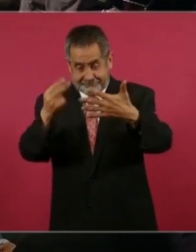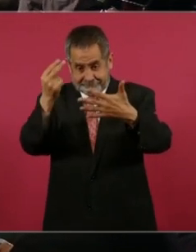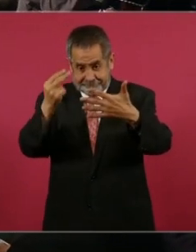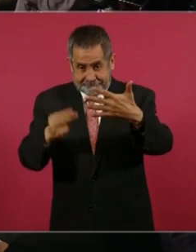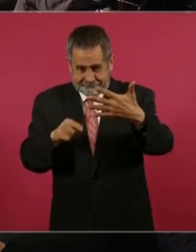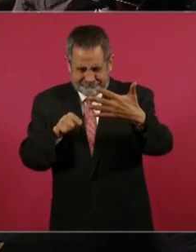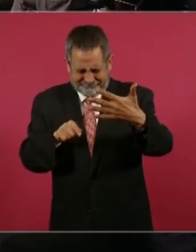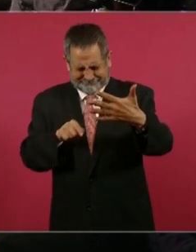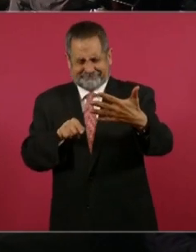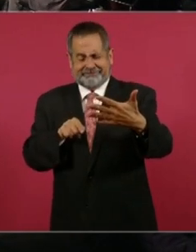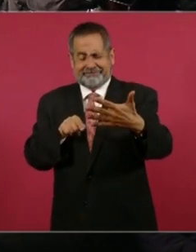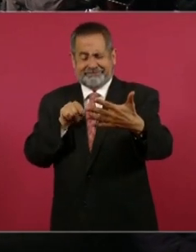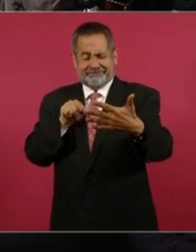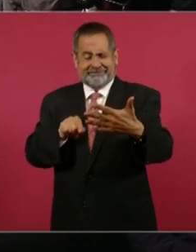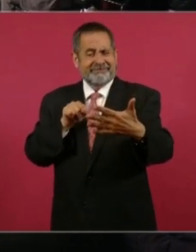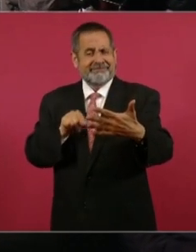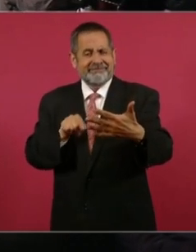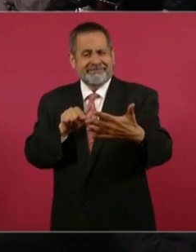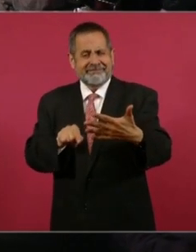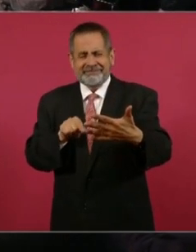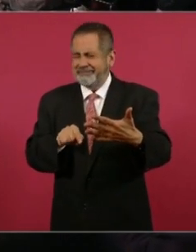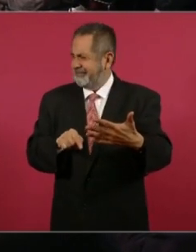lo que más le llamaba la atención